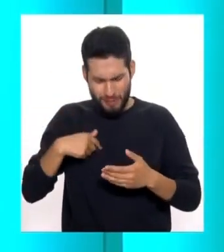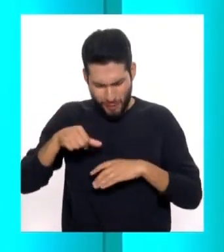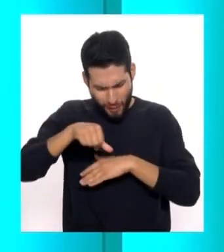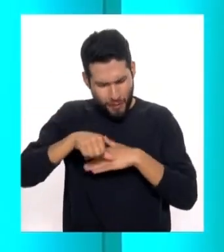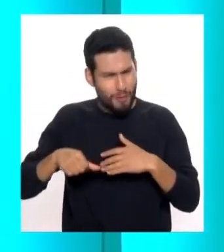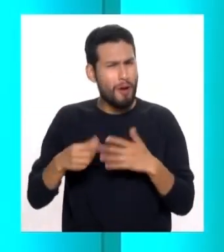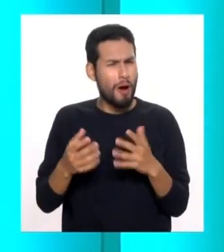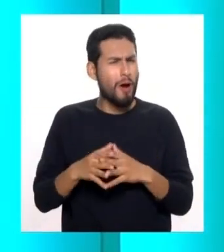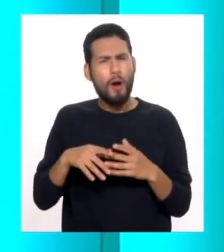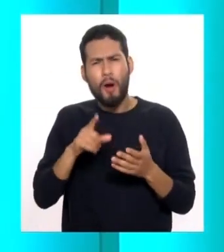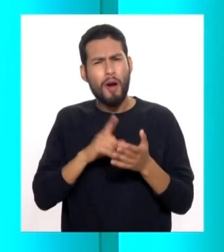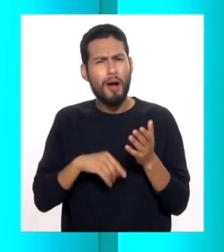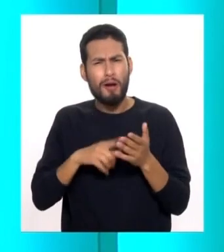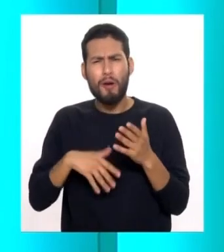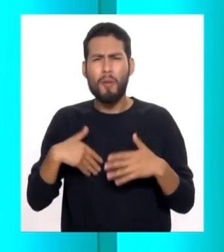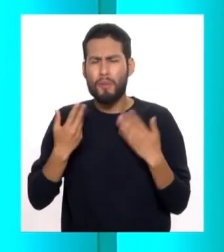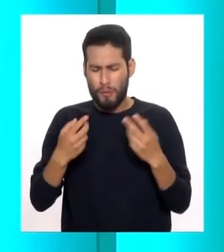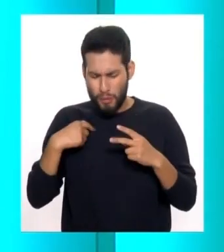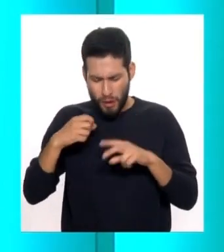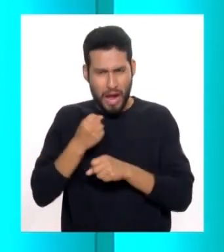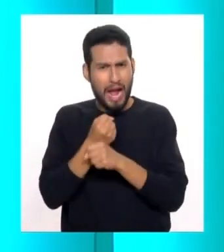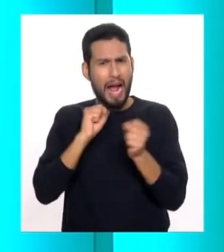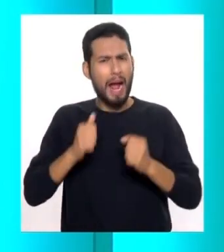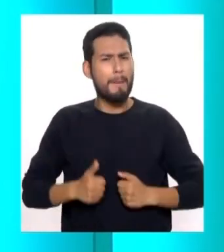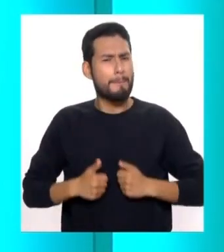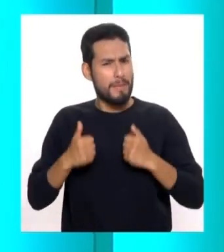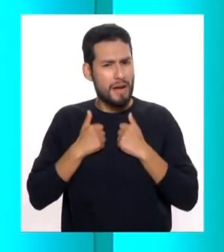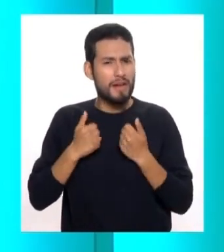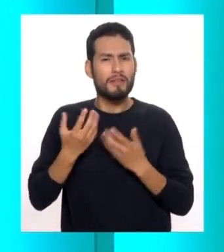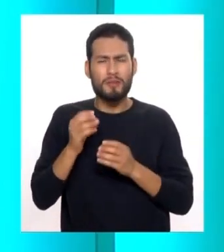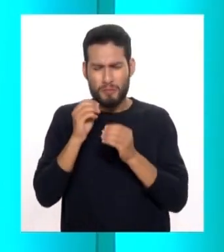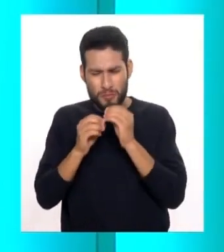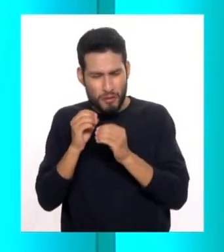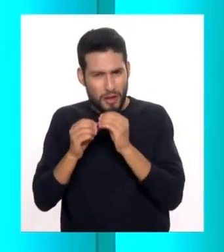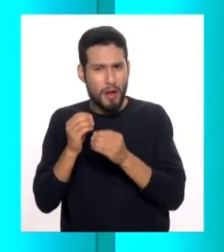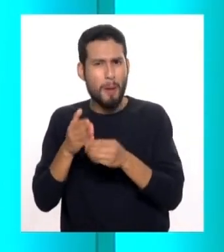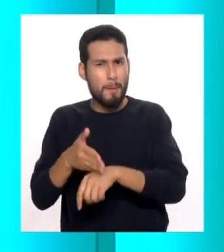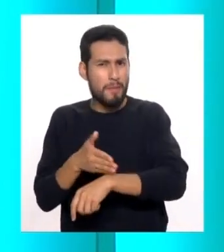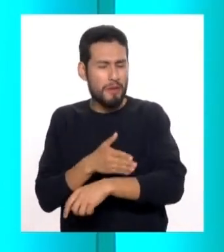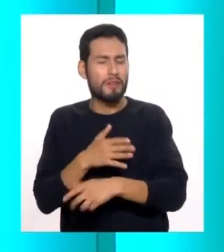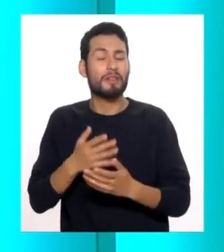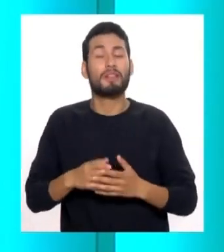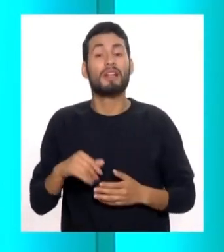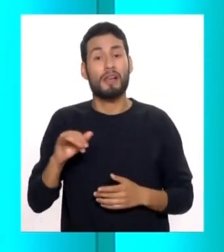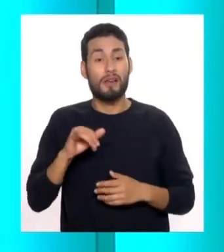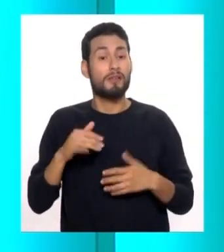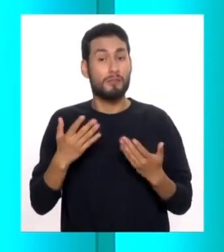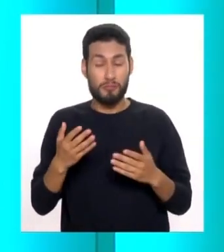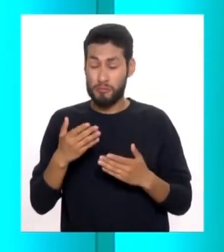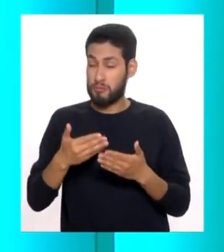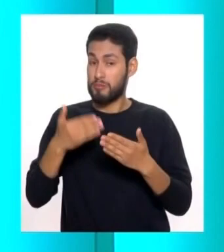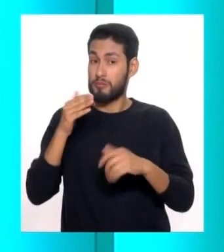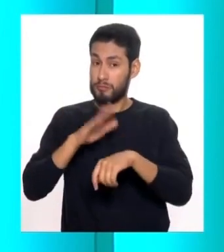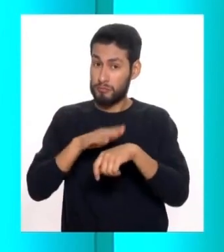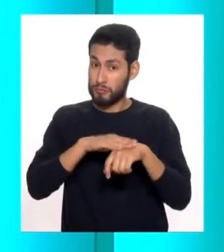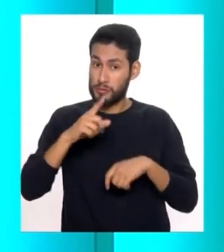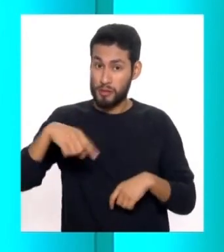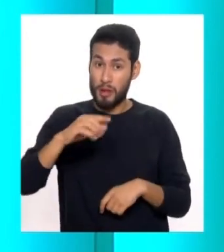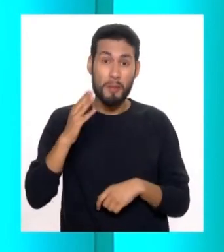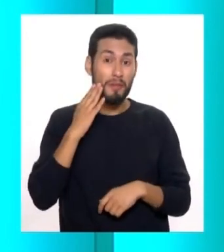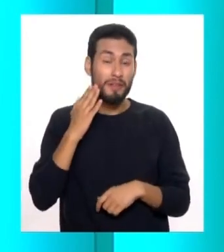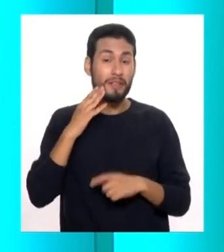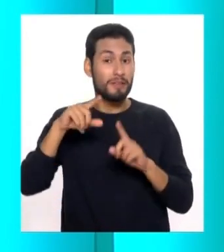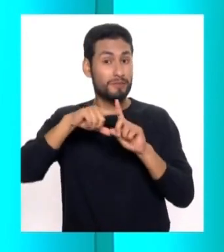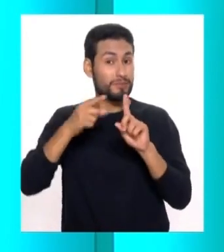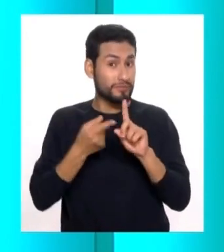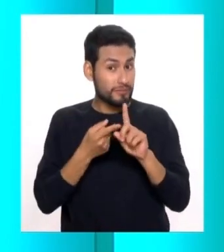acerca de qué cosas podemos hacer para salvar vidas, modificarlas y evidentemente también un mensaje preventivo a aquellas madres que están